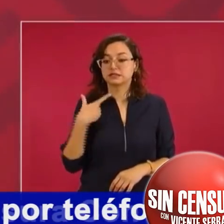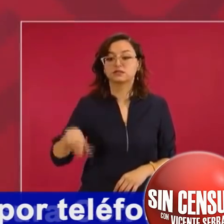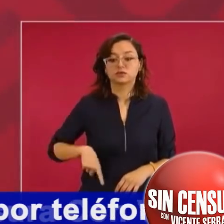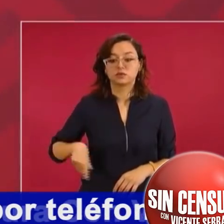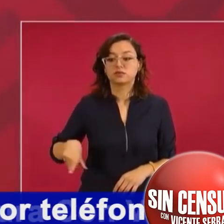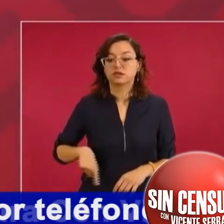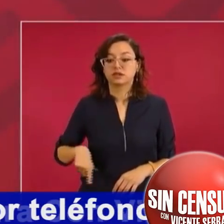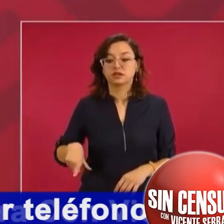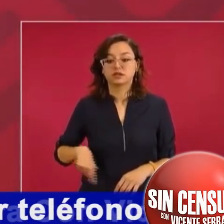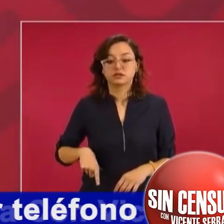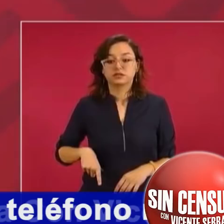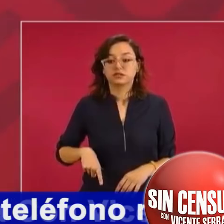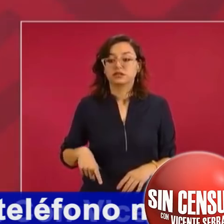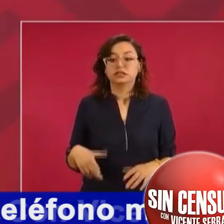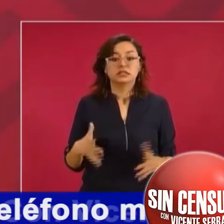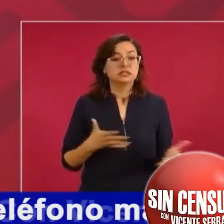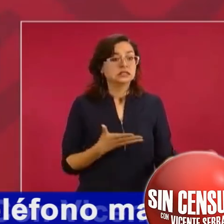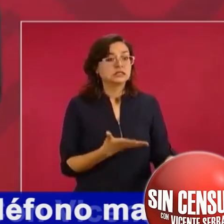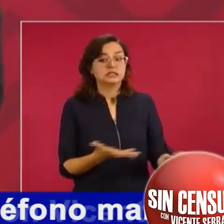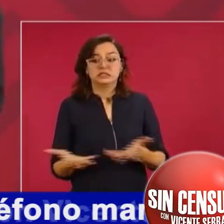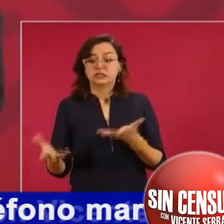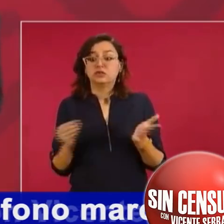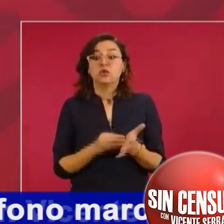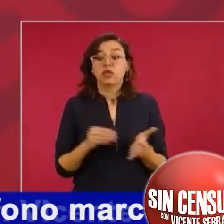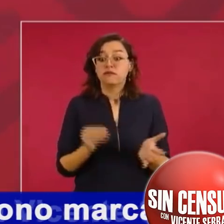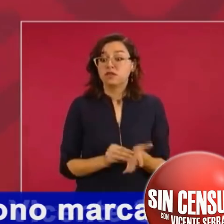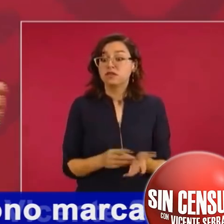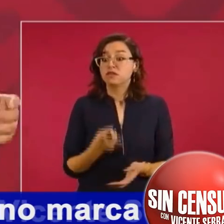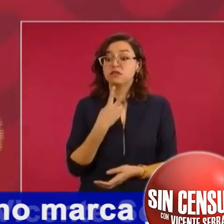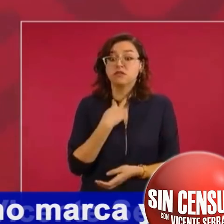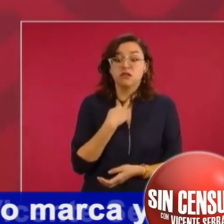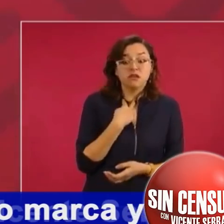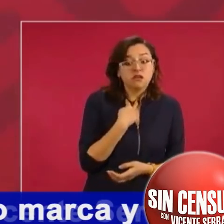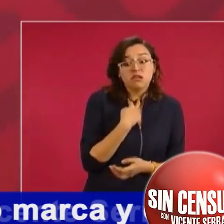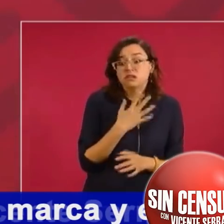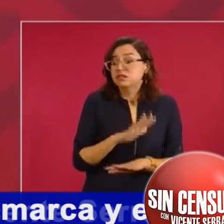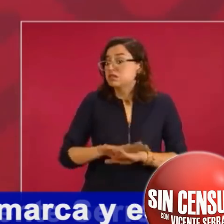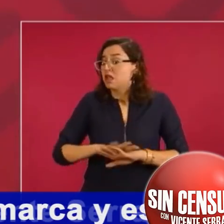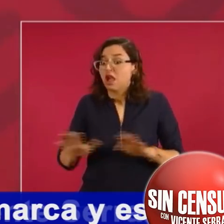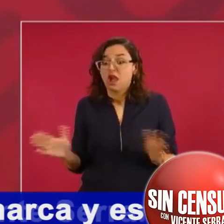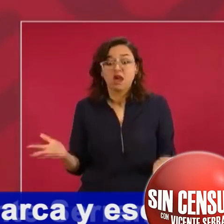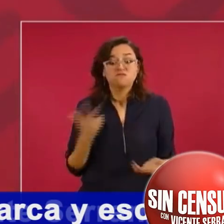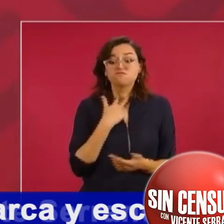no hay para dónde hacerse. Claro que hay